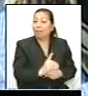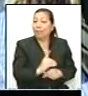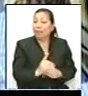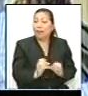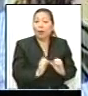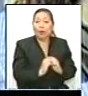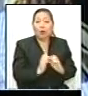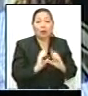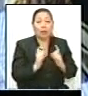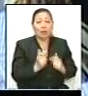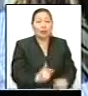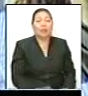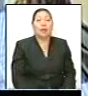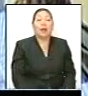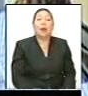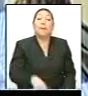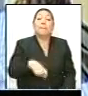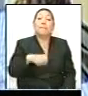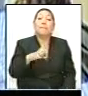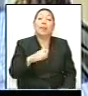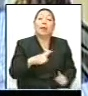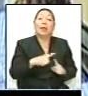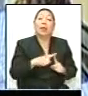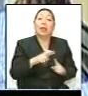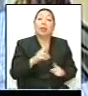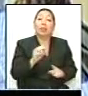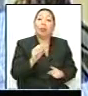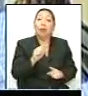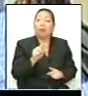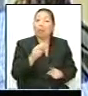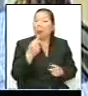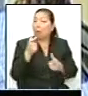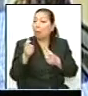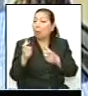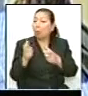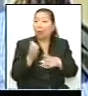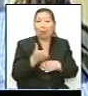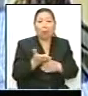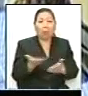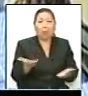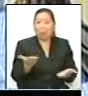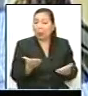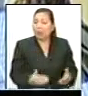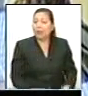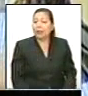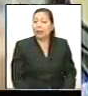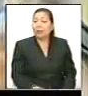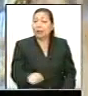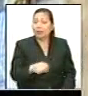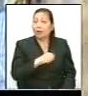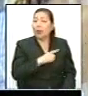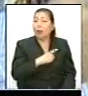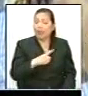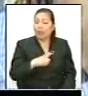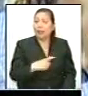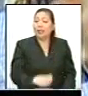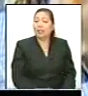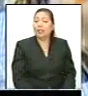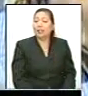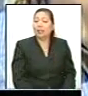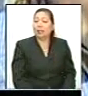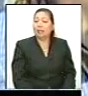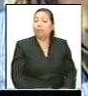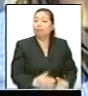el congresista Francesco Petrosi, fuimos a hacer una inspección nada menos que de este hotel que